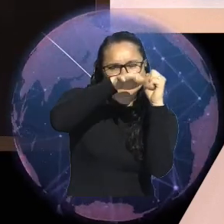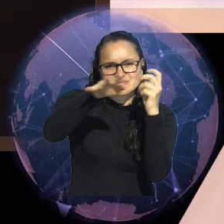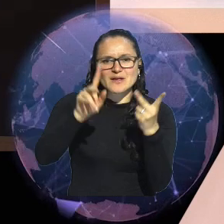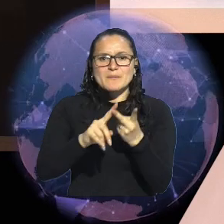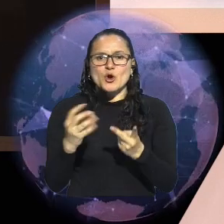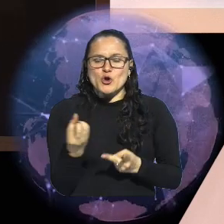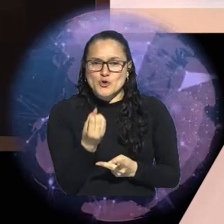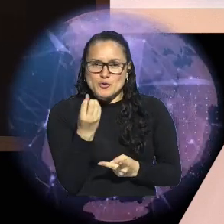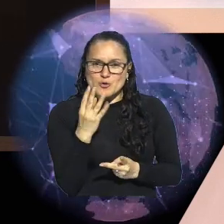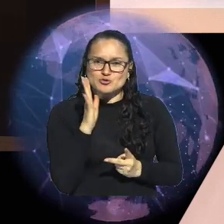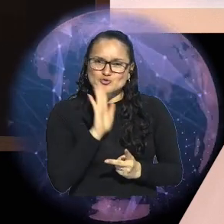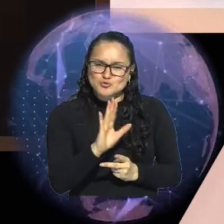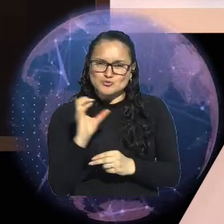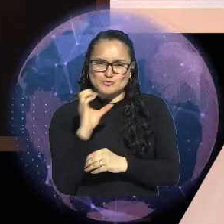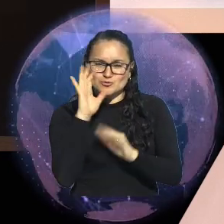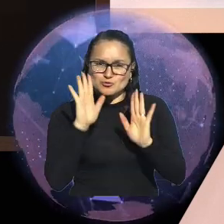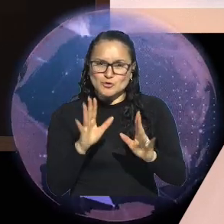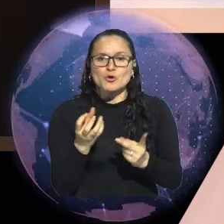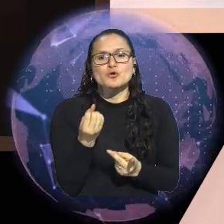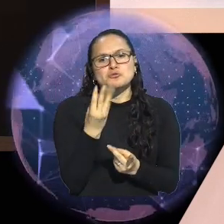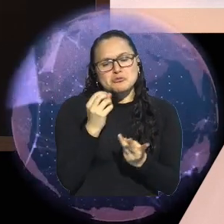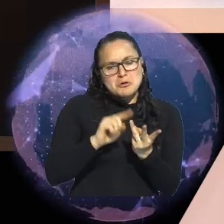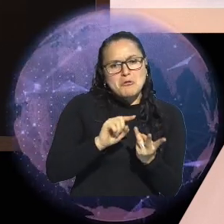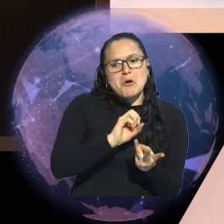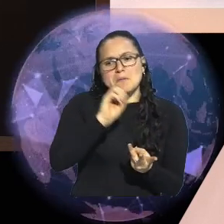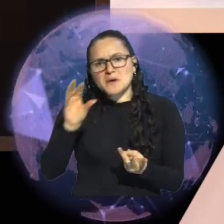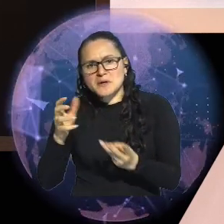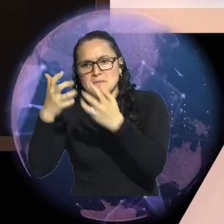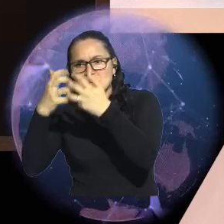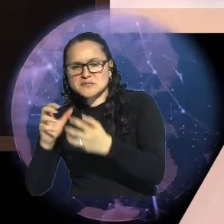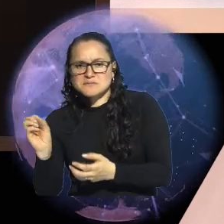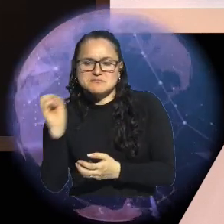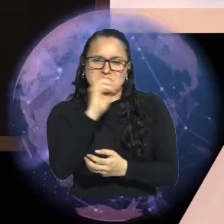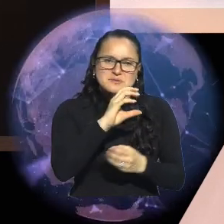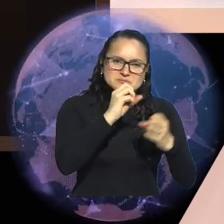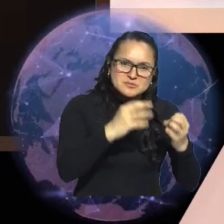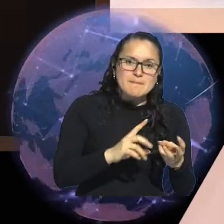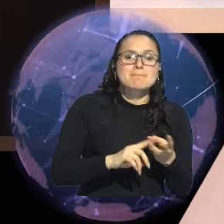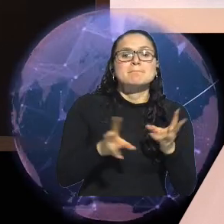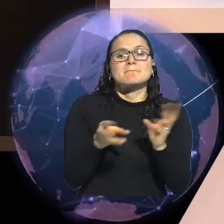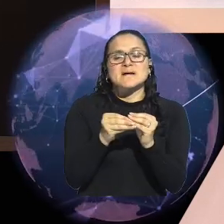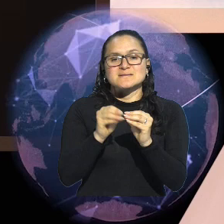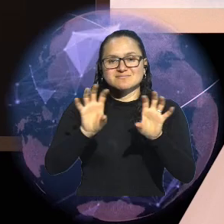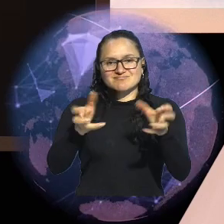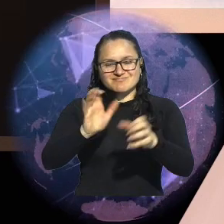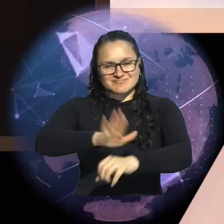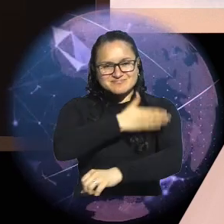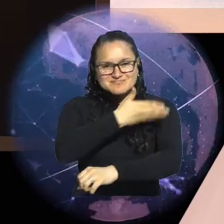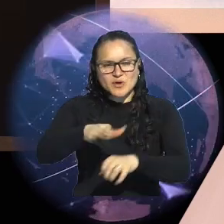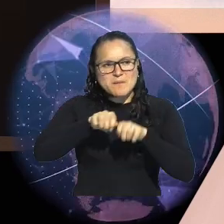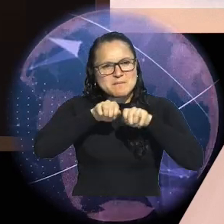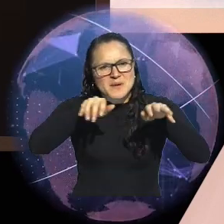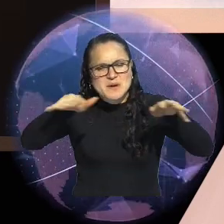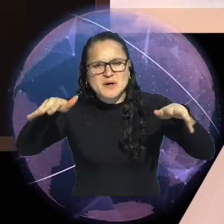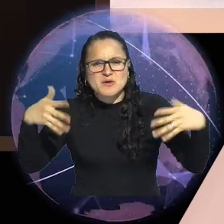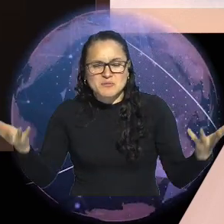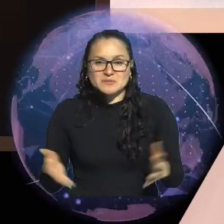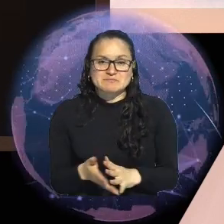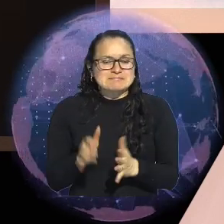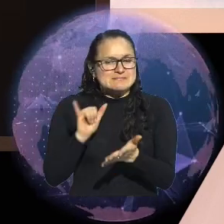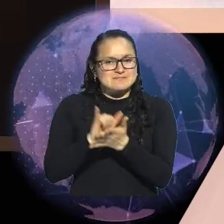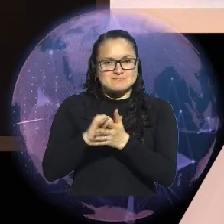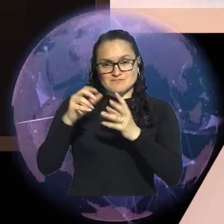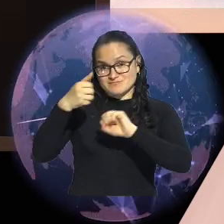nacional la portabilidad númerica radiodifusión sonora en síntesis desde la comisión estamos muy satisfechos